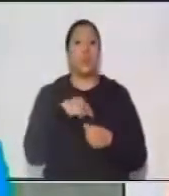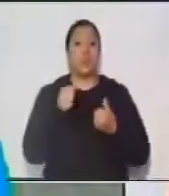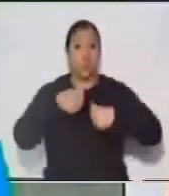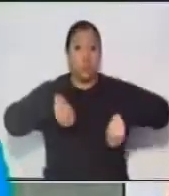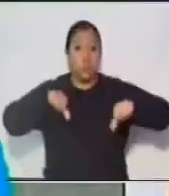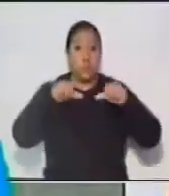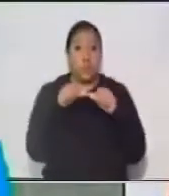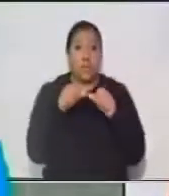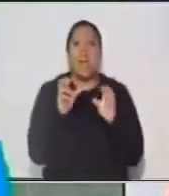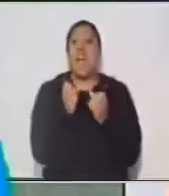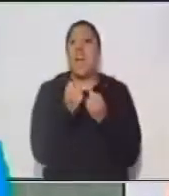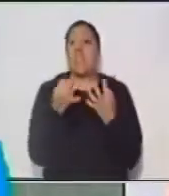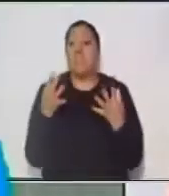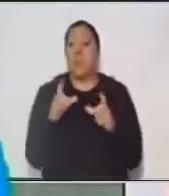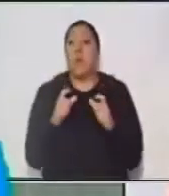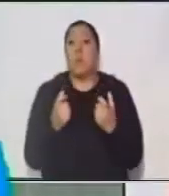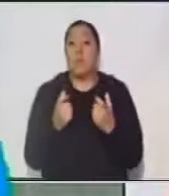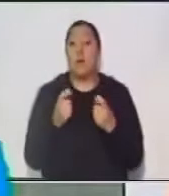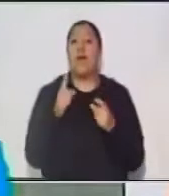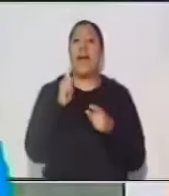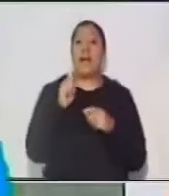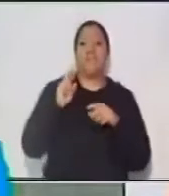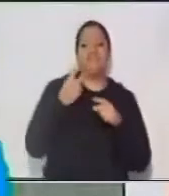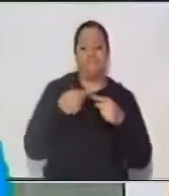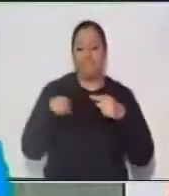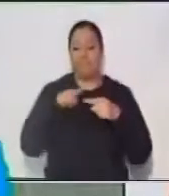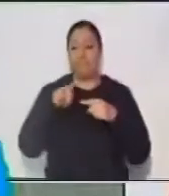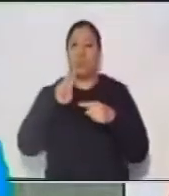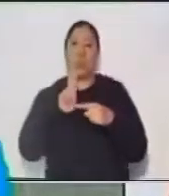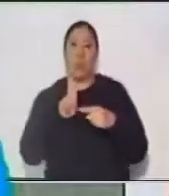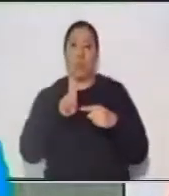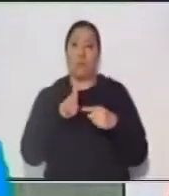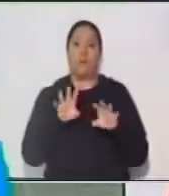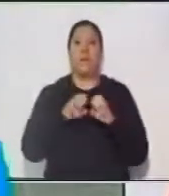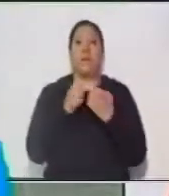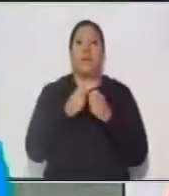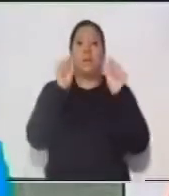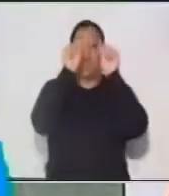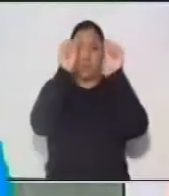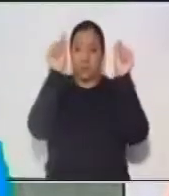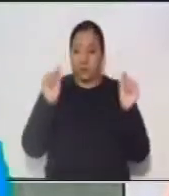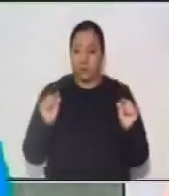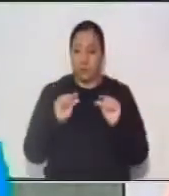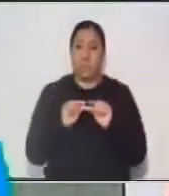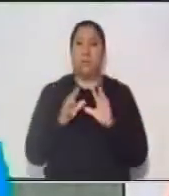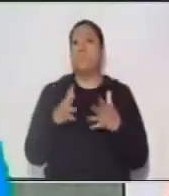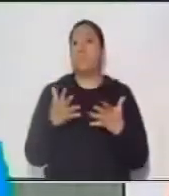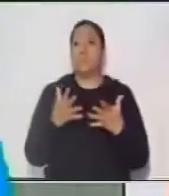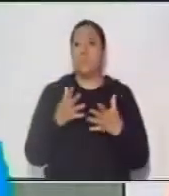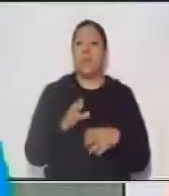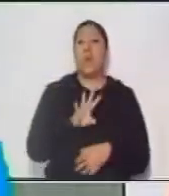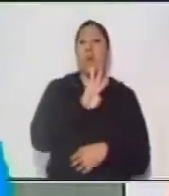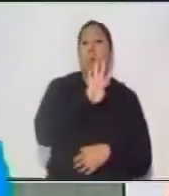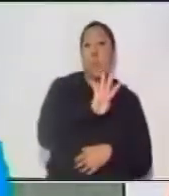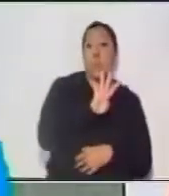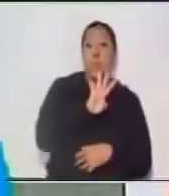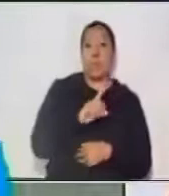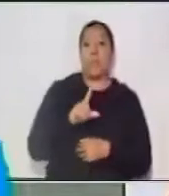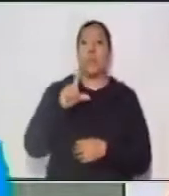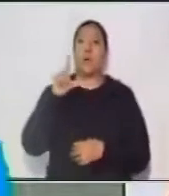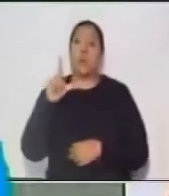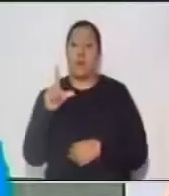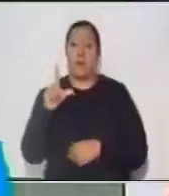unidades cuadradas. El perímetro entonces son 4 L, y el área